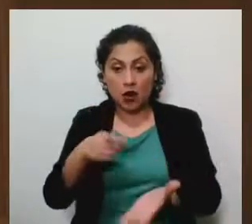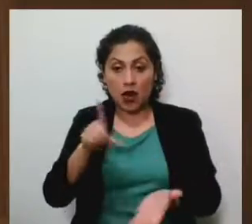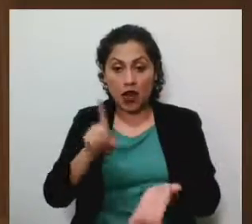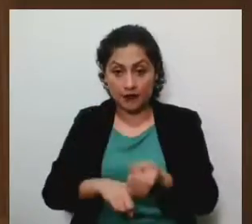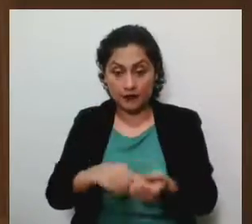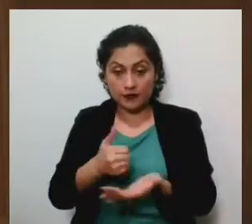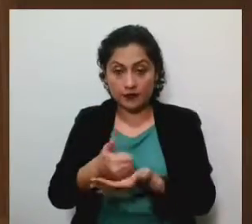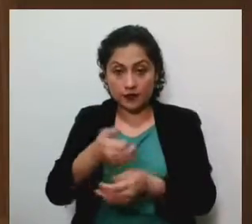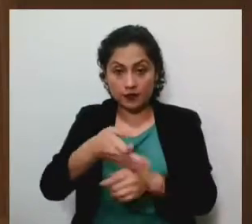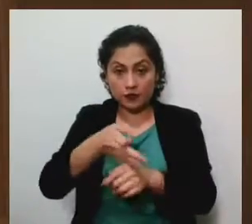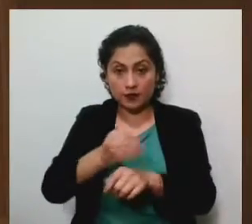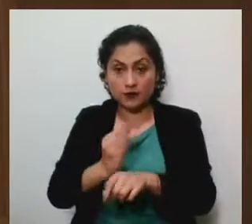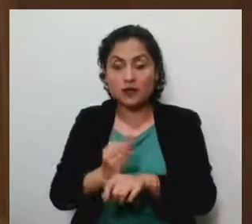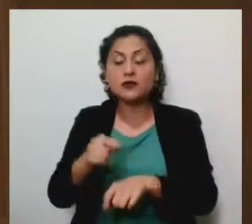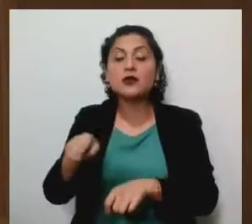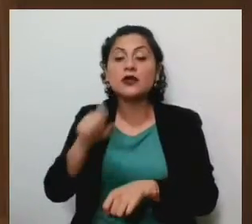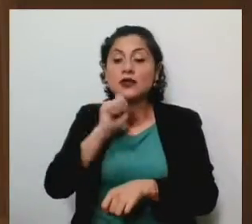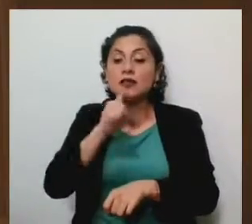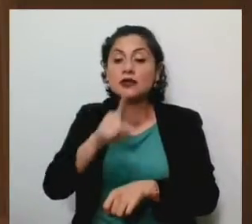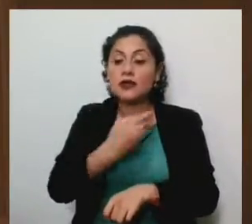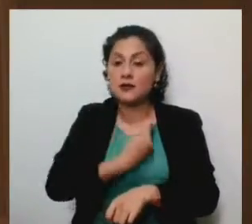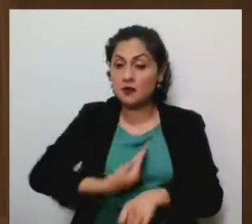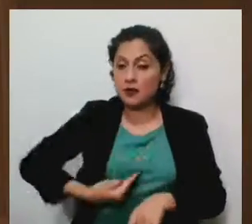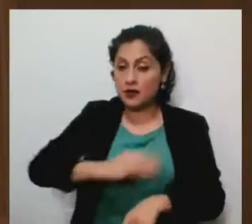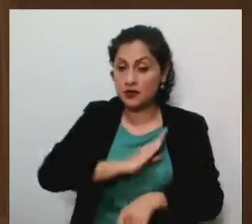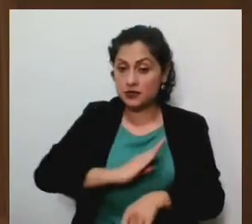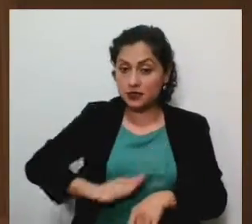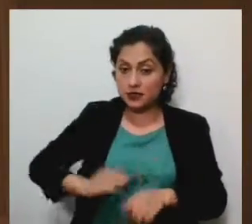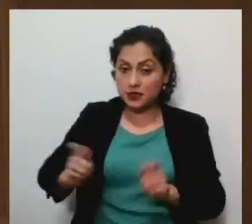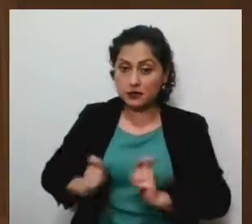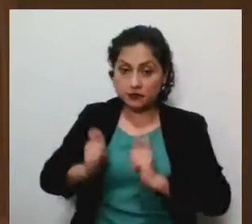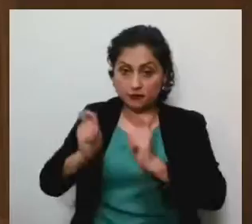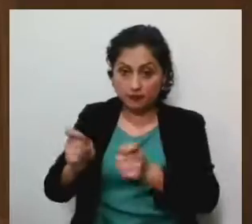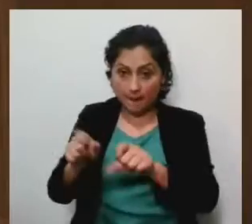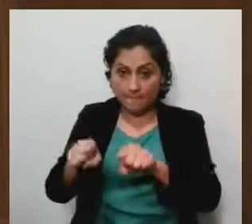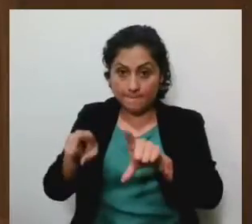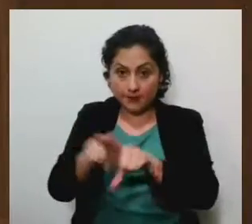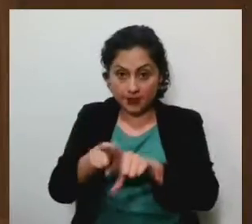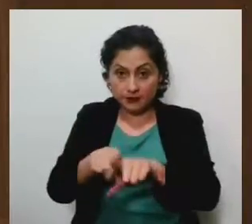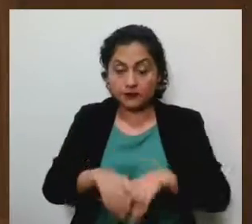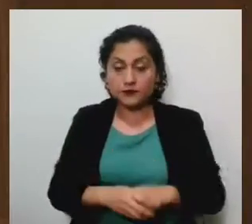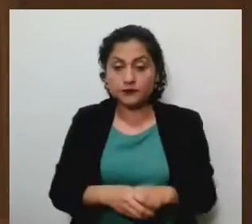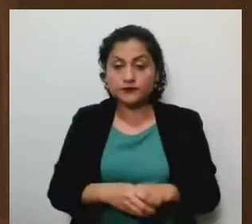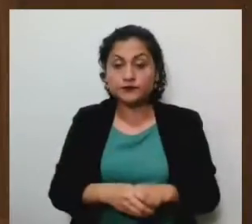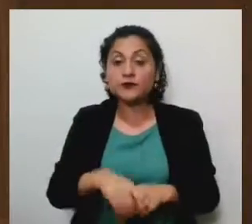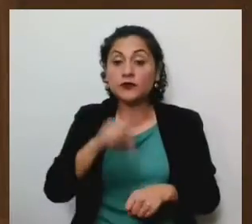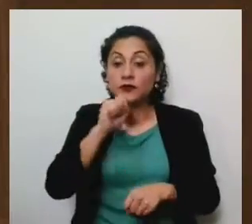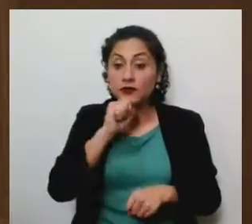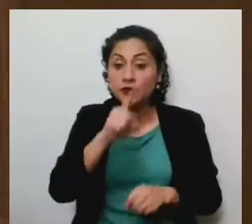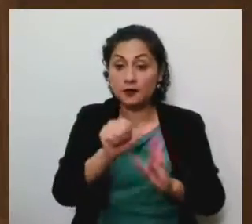forma concreta el presidente municipal. Asimismo, se modifica el contenido del artículo